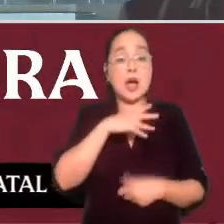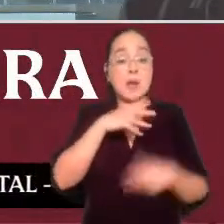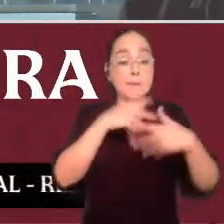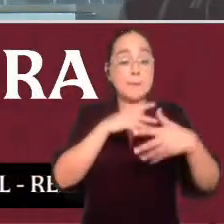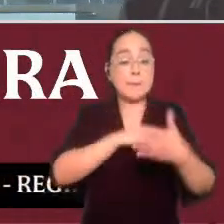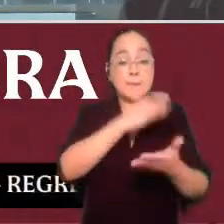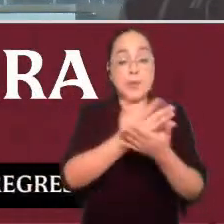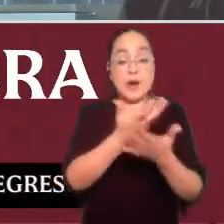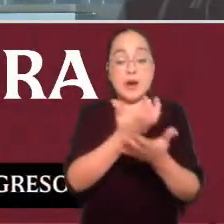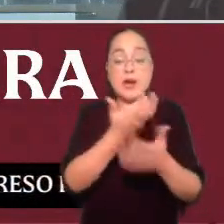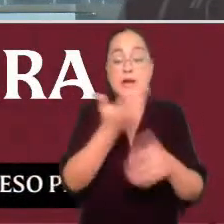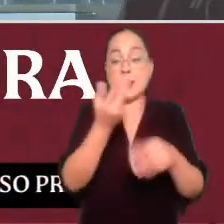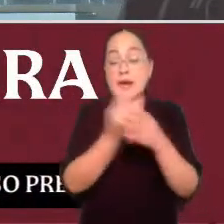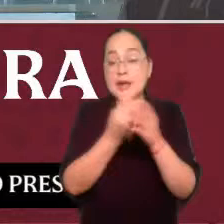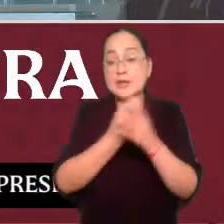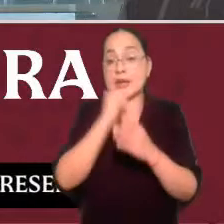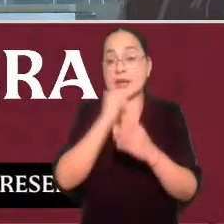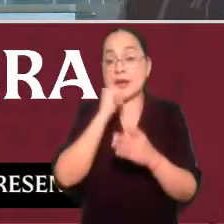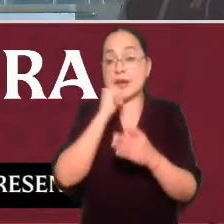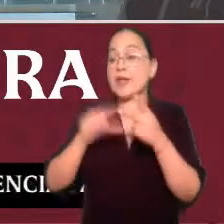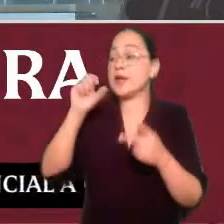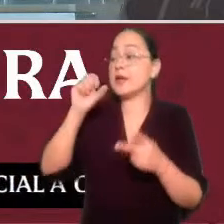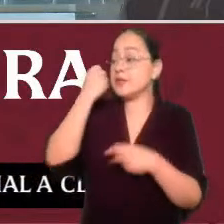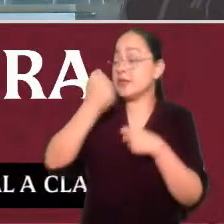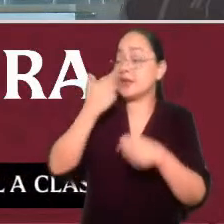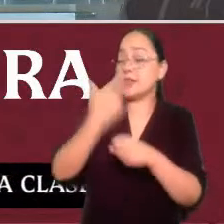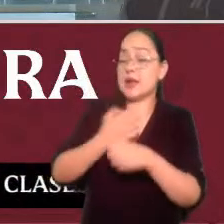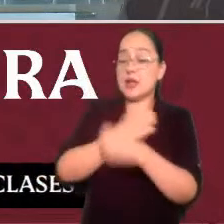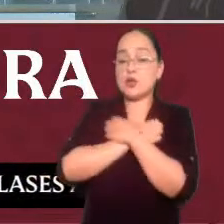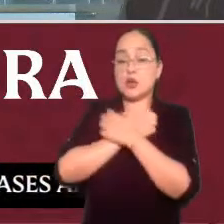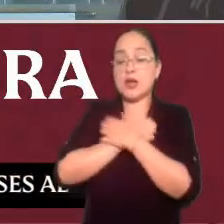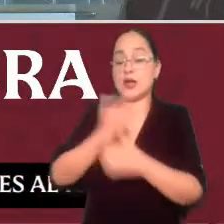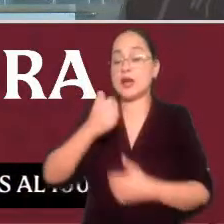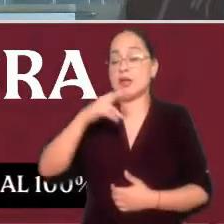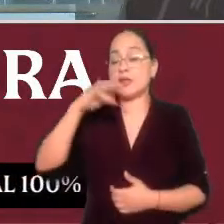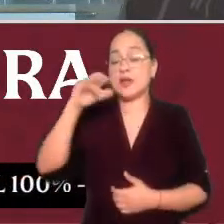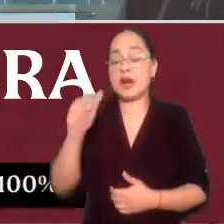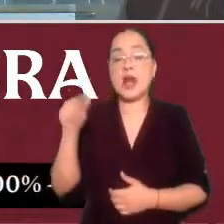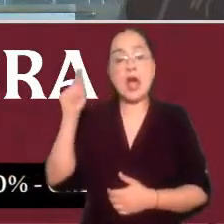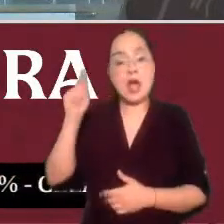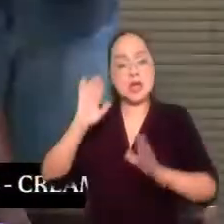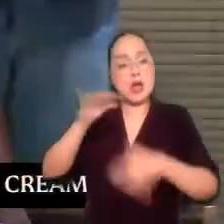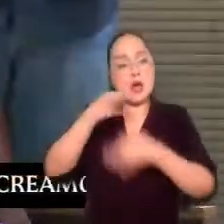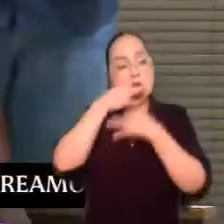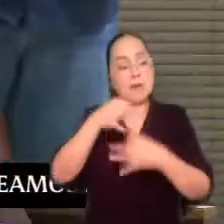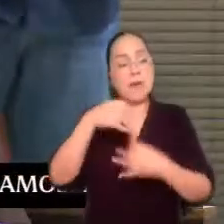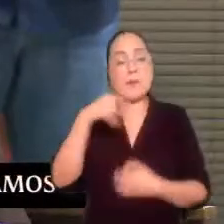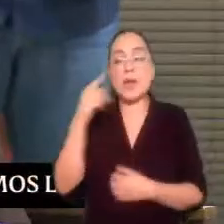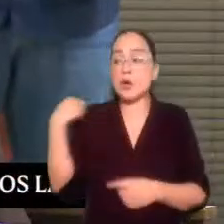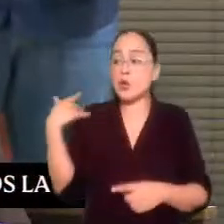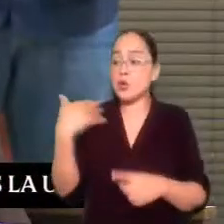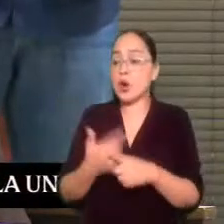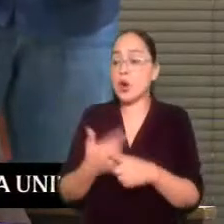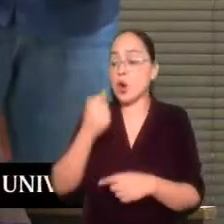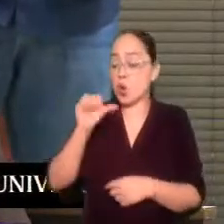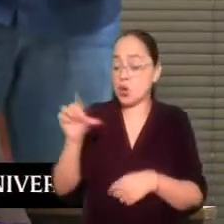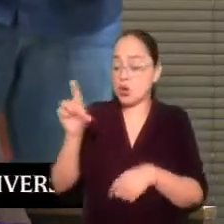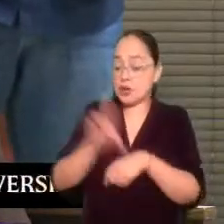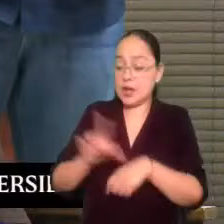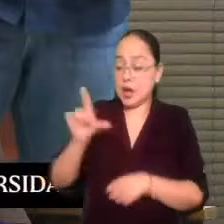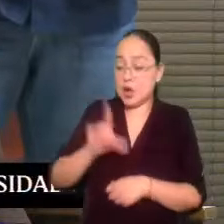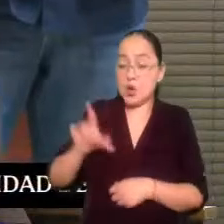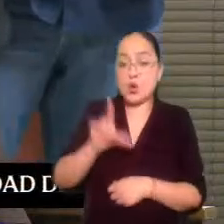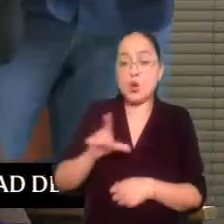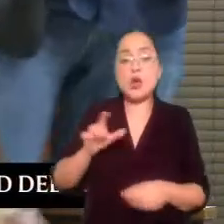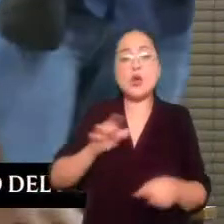de Educación, Graciela Domínguez Nava, pero hasta este lunes han sostenido reuniones. ¿Y cuál es el planteamiento que hará gobierno del estado